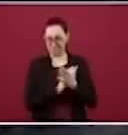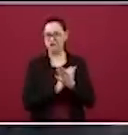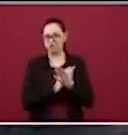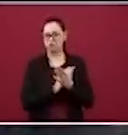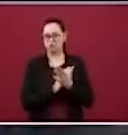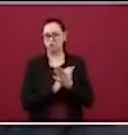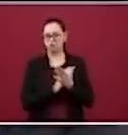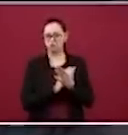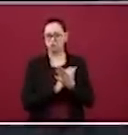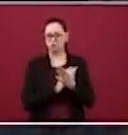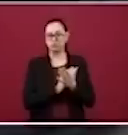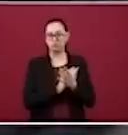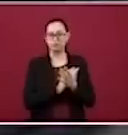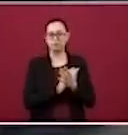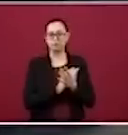con una